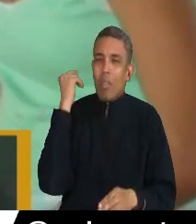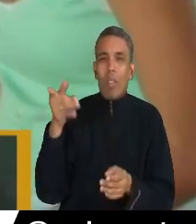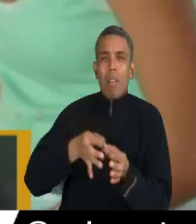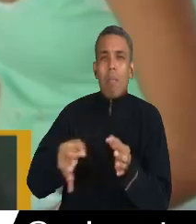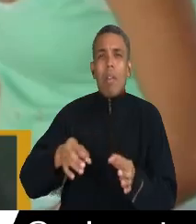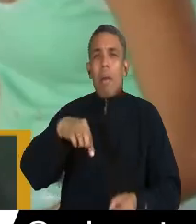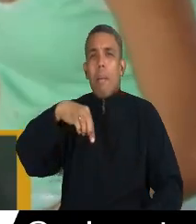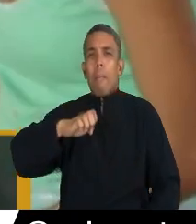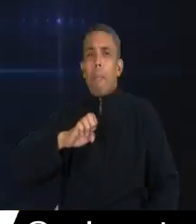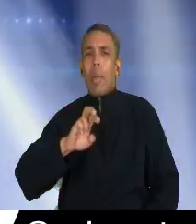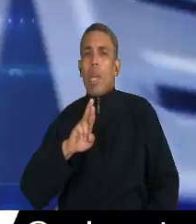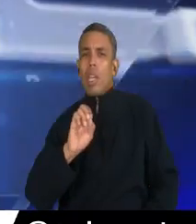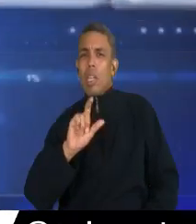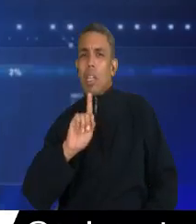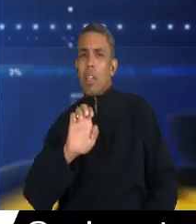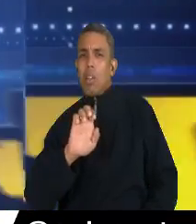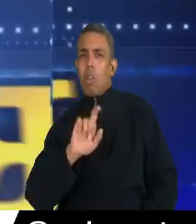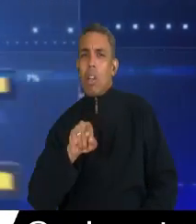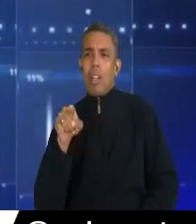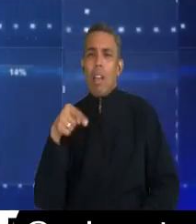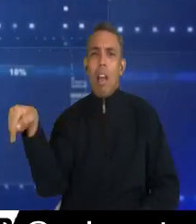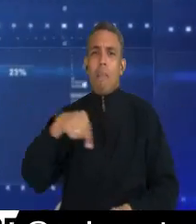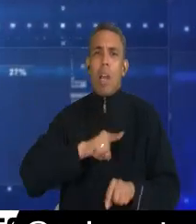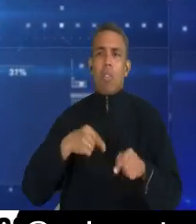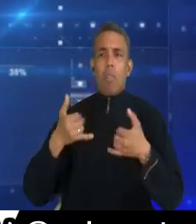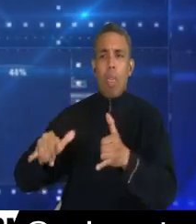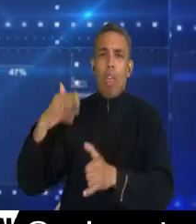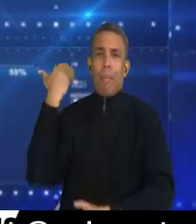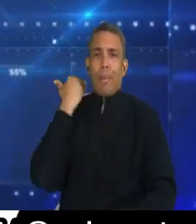y Meseta de San Rafael.